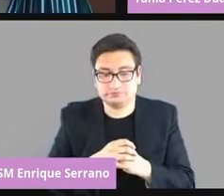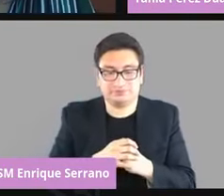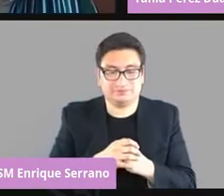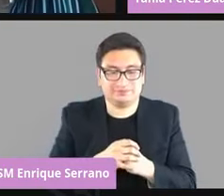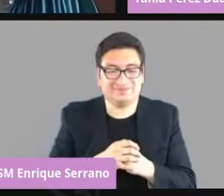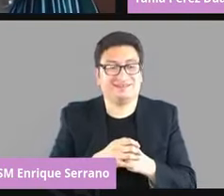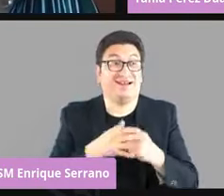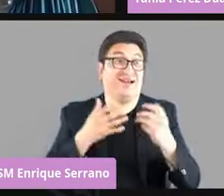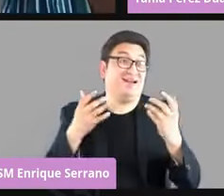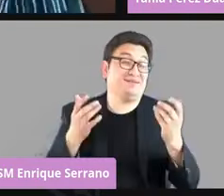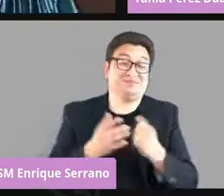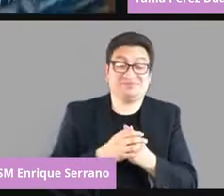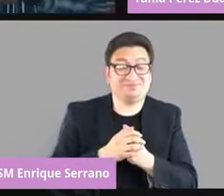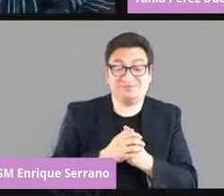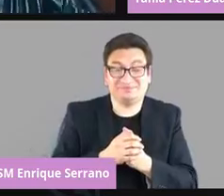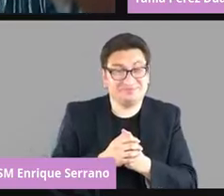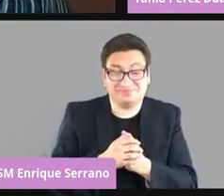no!